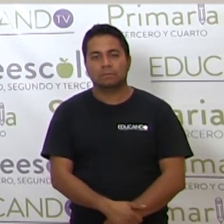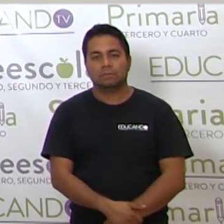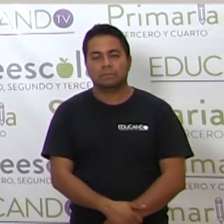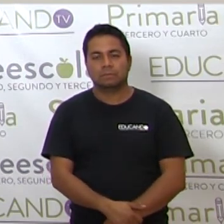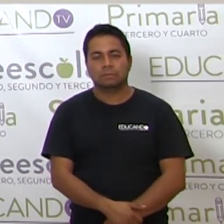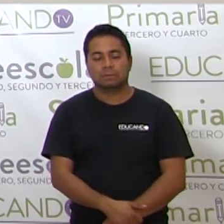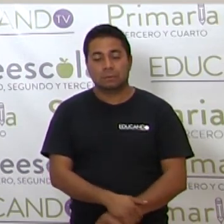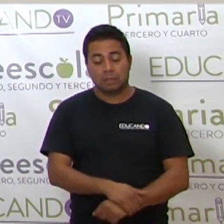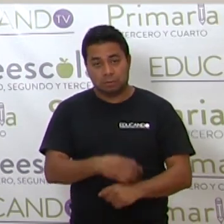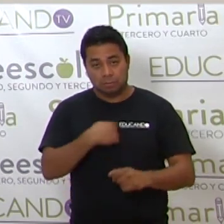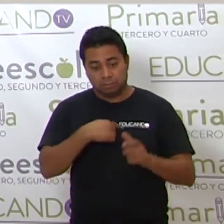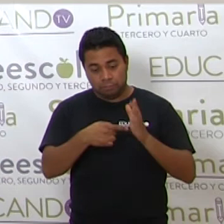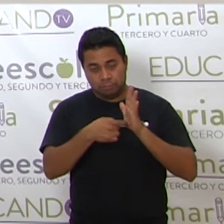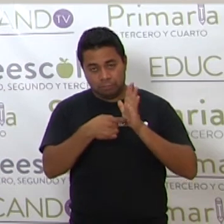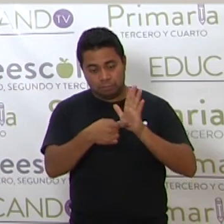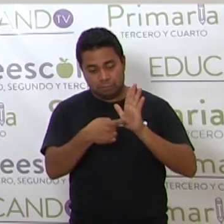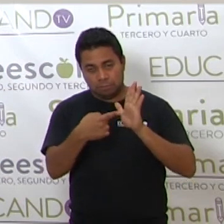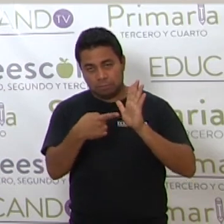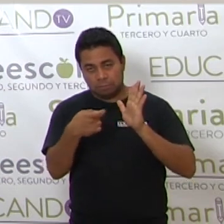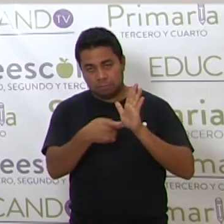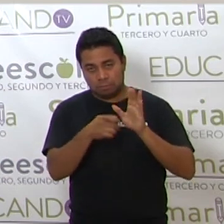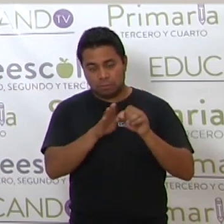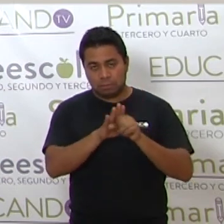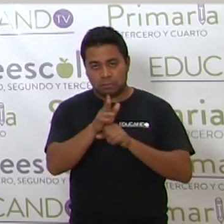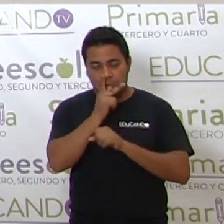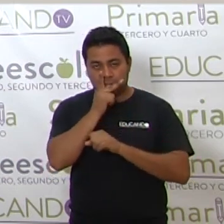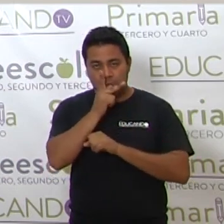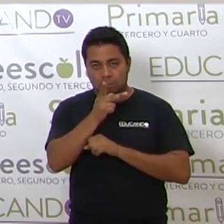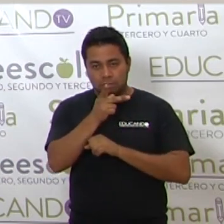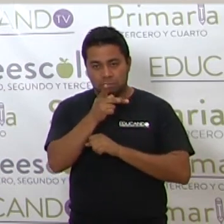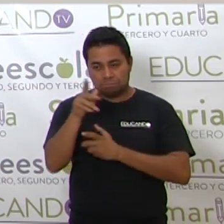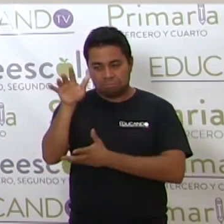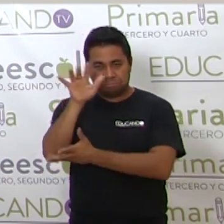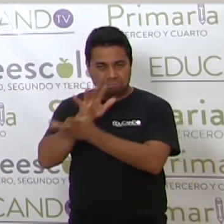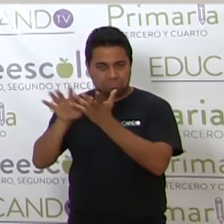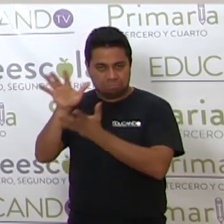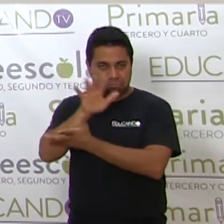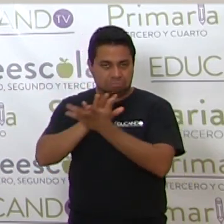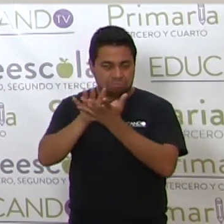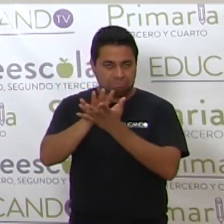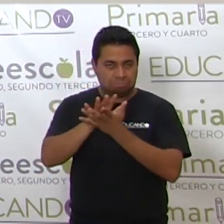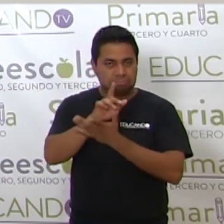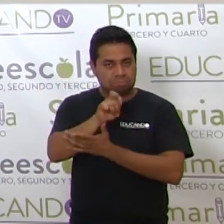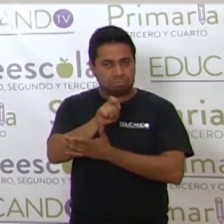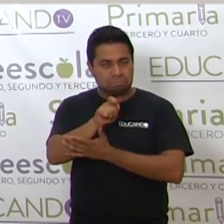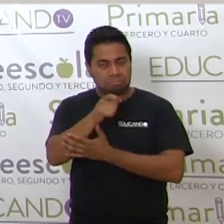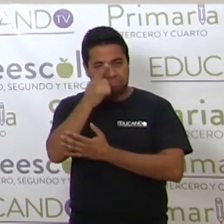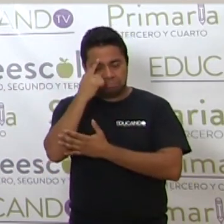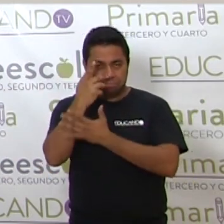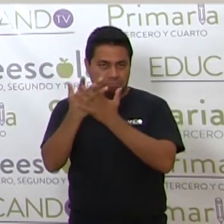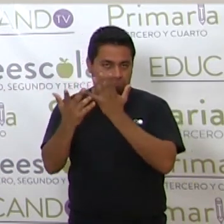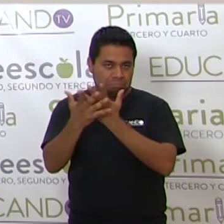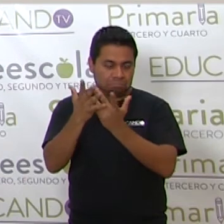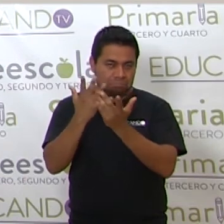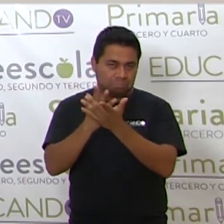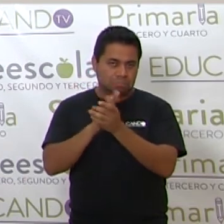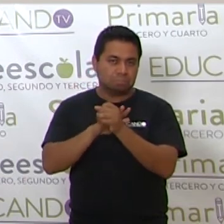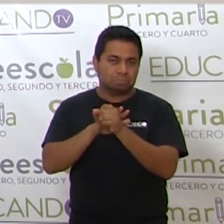yo te voy a poner esta palabra el desorden que son de las acciones